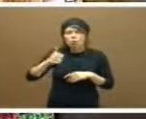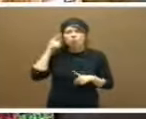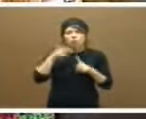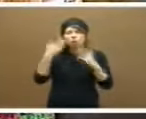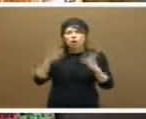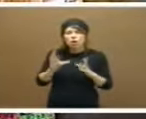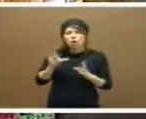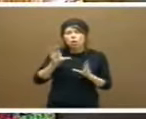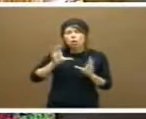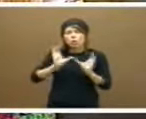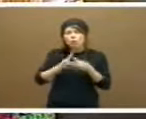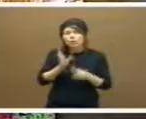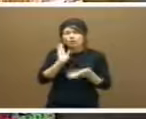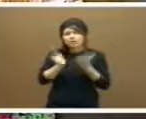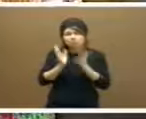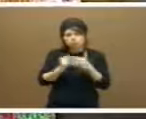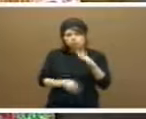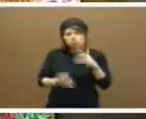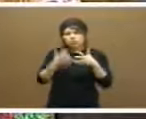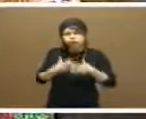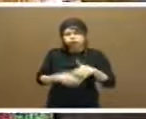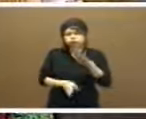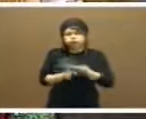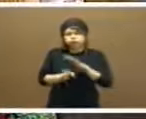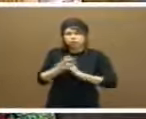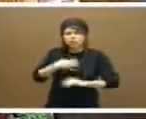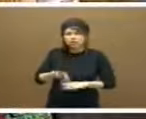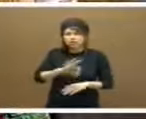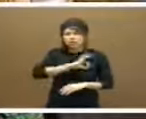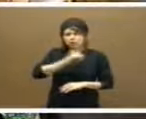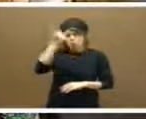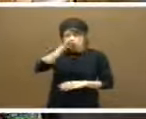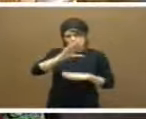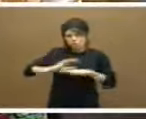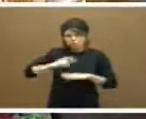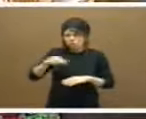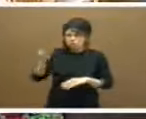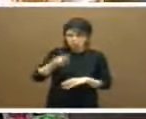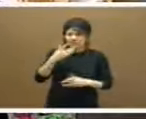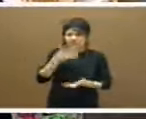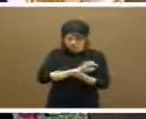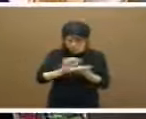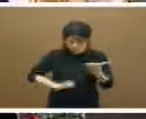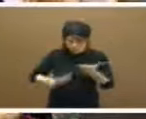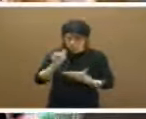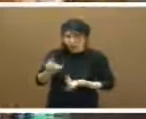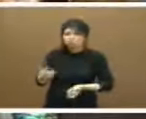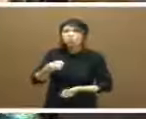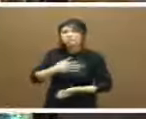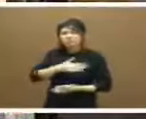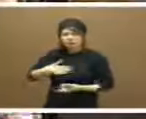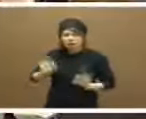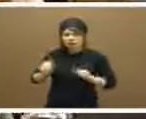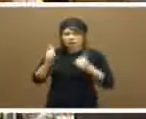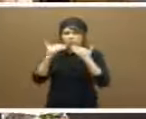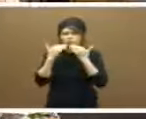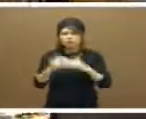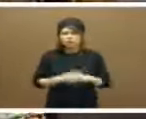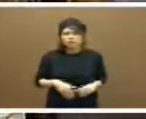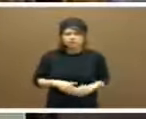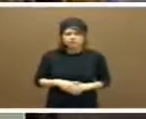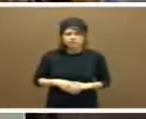que esta comunidad terapéutica pueda seguir funcionando. Señor consejero, le vuelvo a repetir, si hay informes, este grupo los quiere. Nada más y muchas